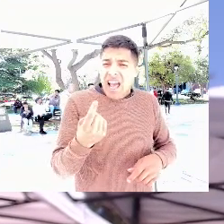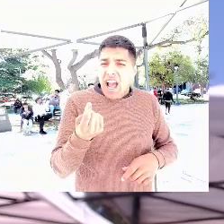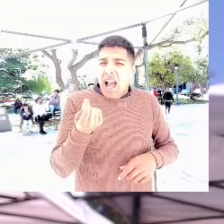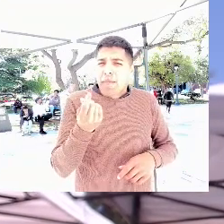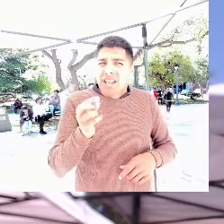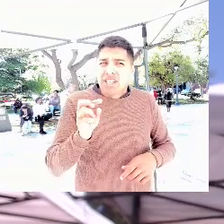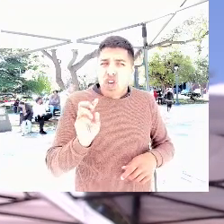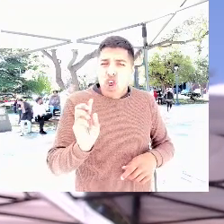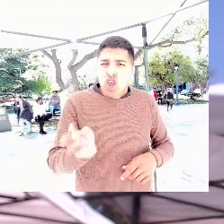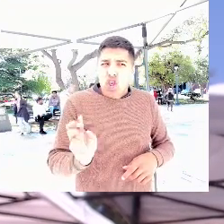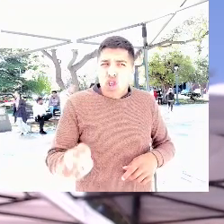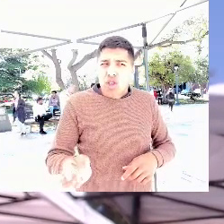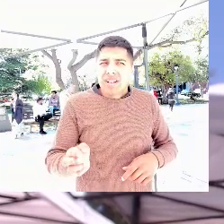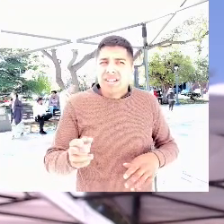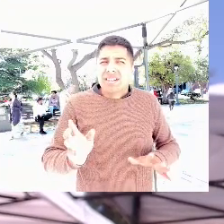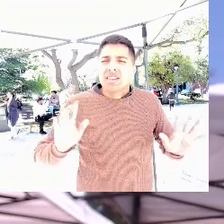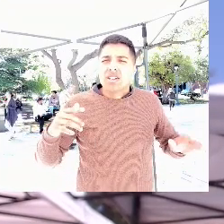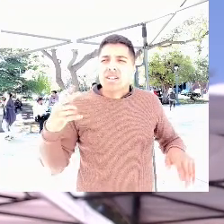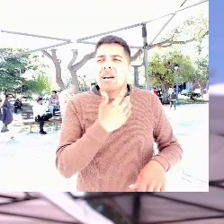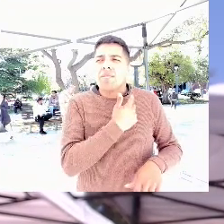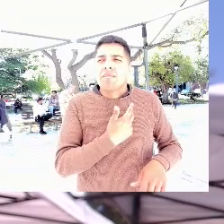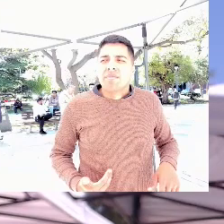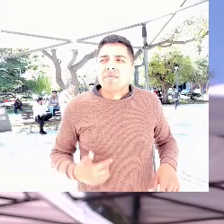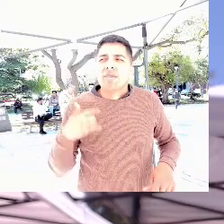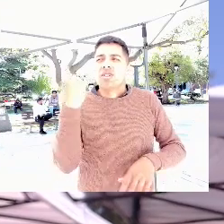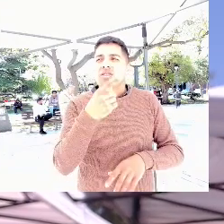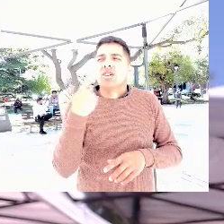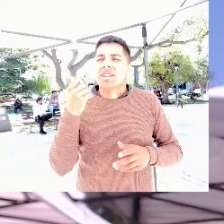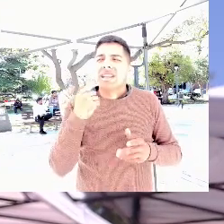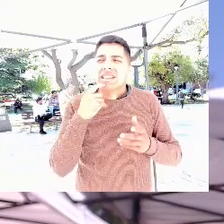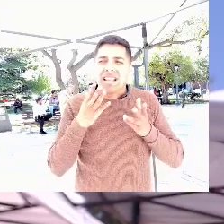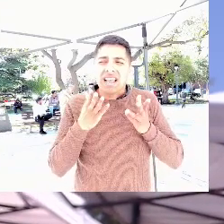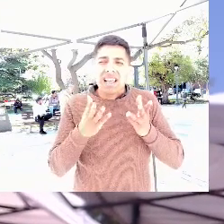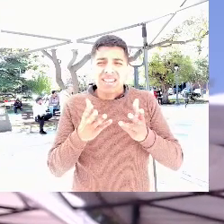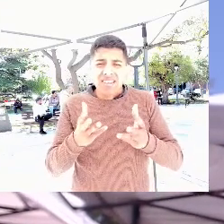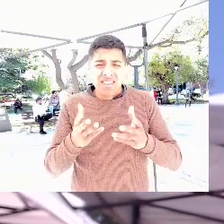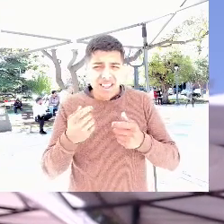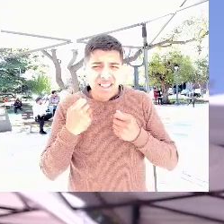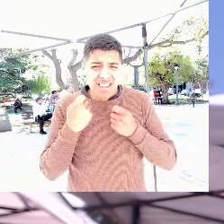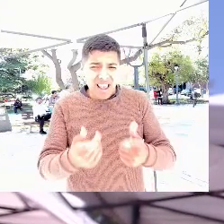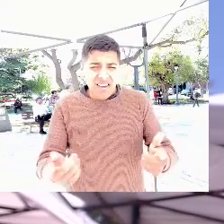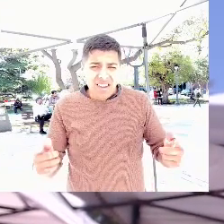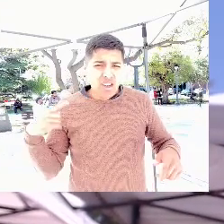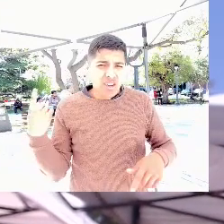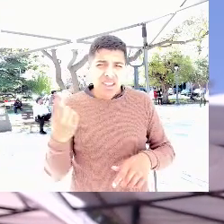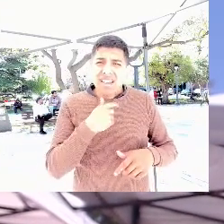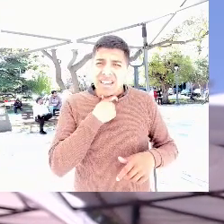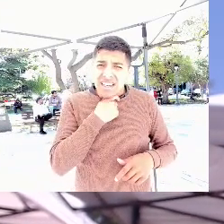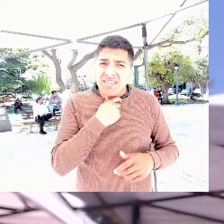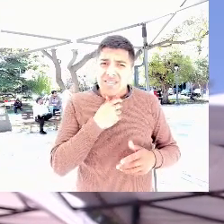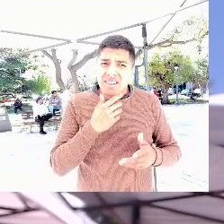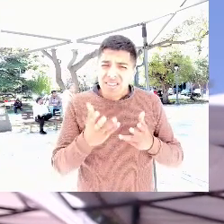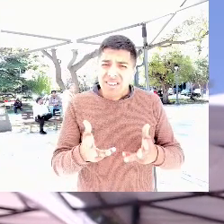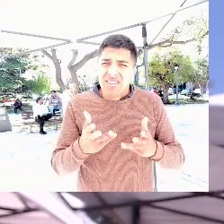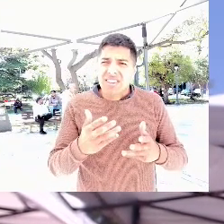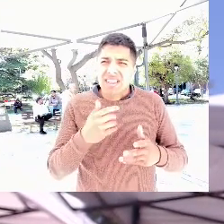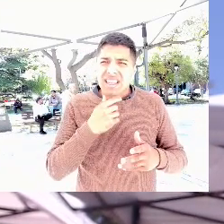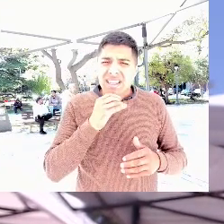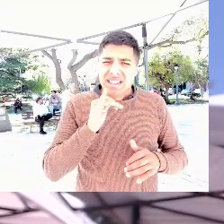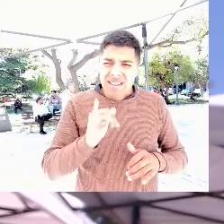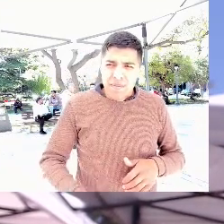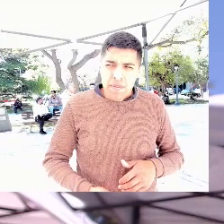dólar. A pesar de todo eso, señor presidente, nosotros seguimos prestando servicios y decidimos prestar y seguir prestando esos